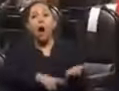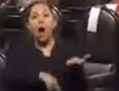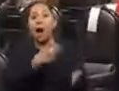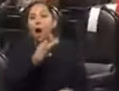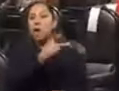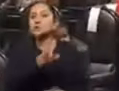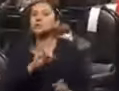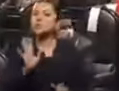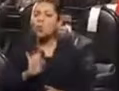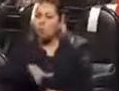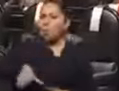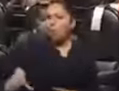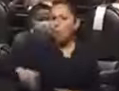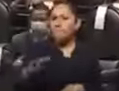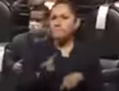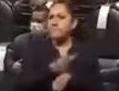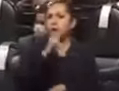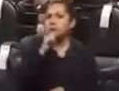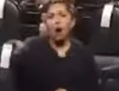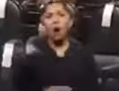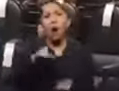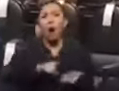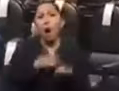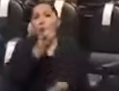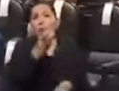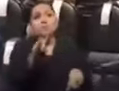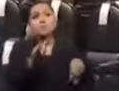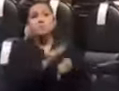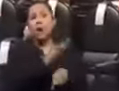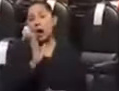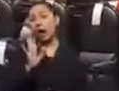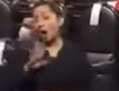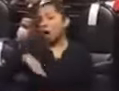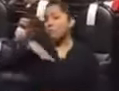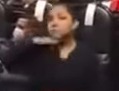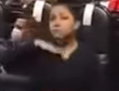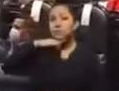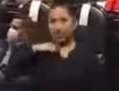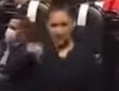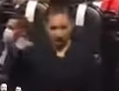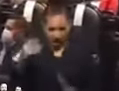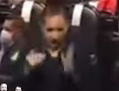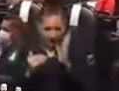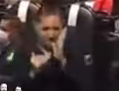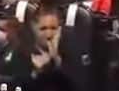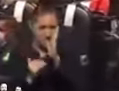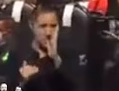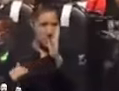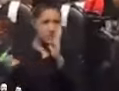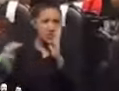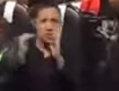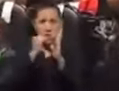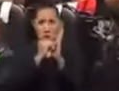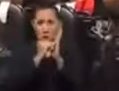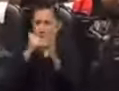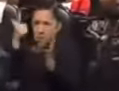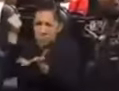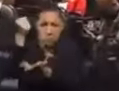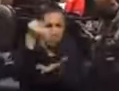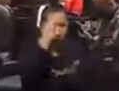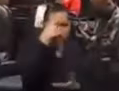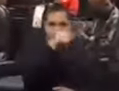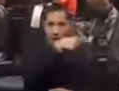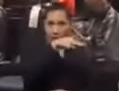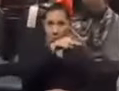la oposición, no vio los millones que desfilaron para atracar y embolsarse el gobierno de Nuevo León,